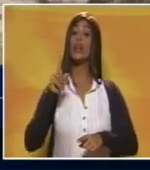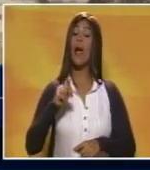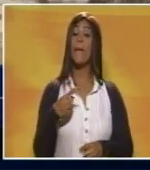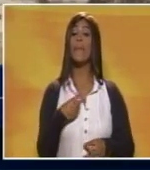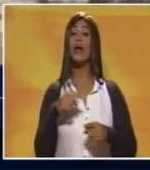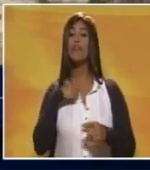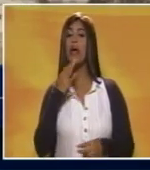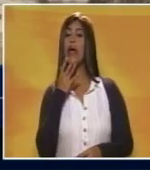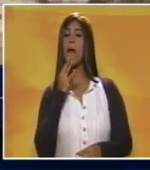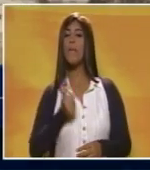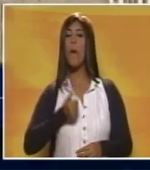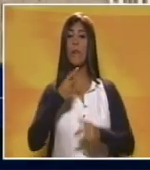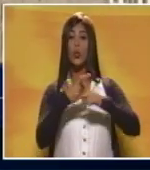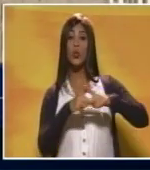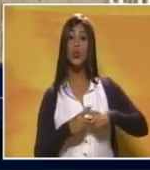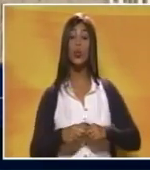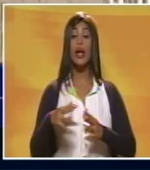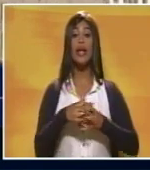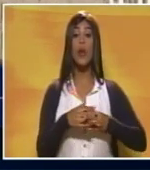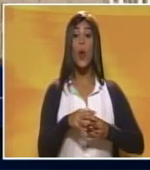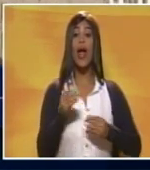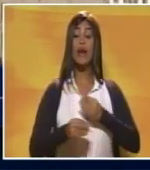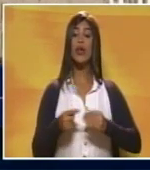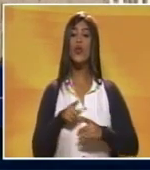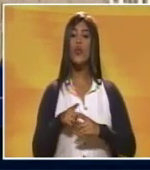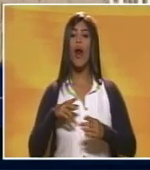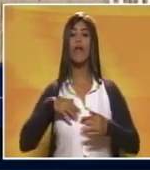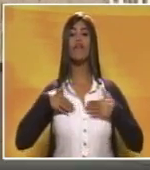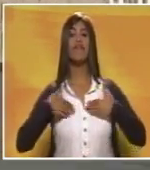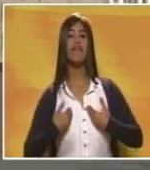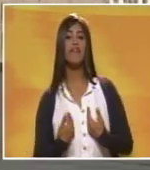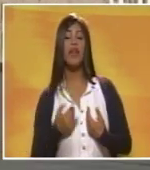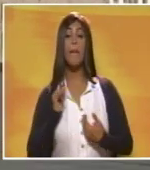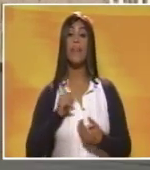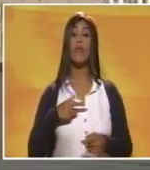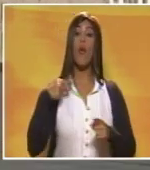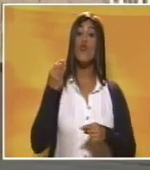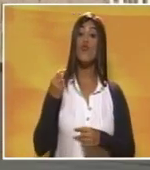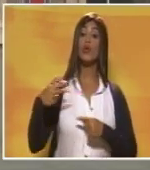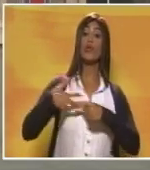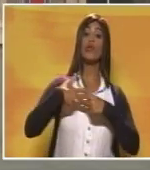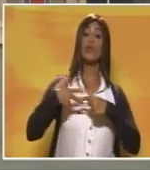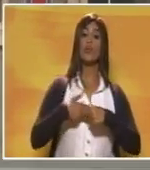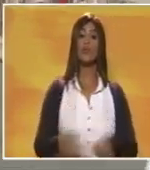los cálculos estadounidenses para hacer que se rindan mediante la máxima presión.